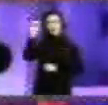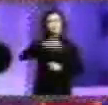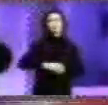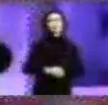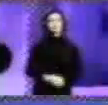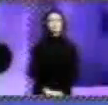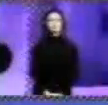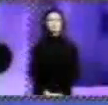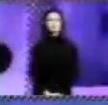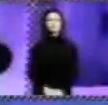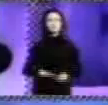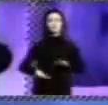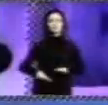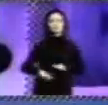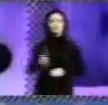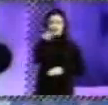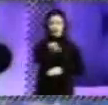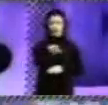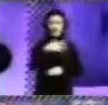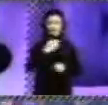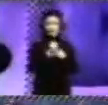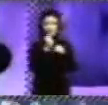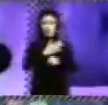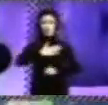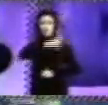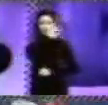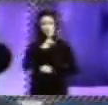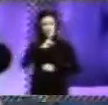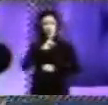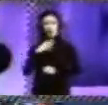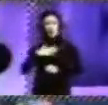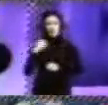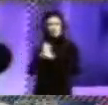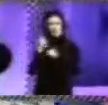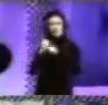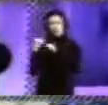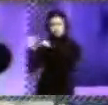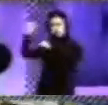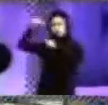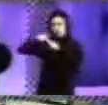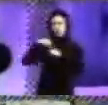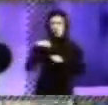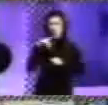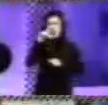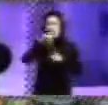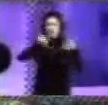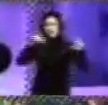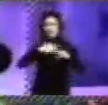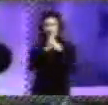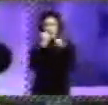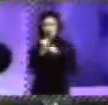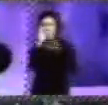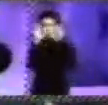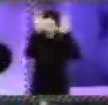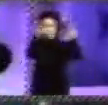amigas. Han valorado mi trabajo y mi labor en los 10 años que llevo en la misma empresa, hasta